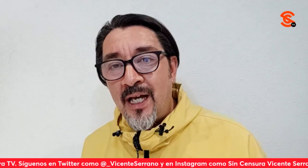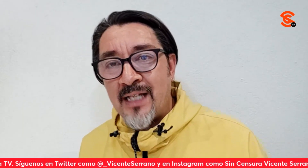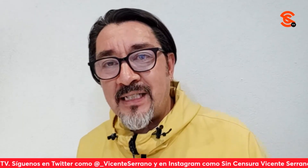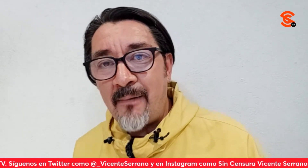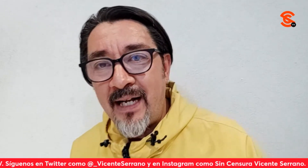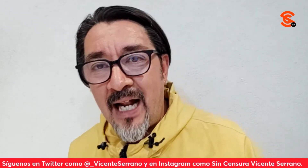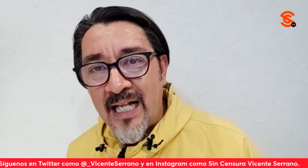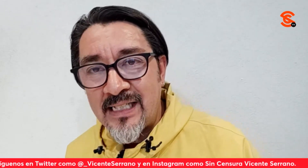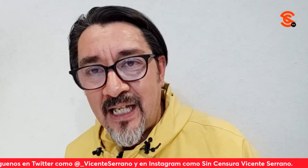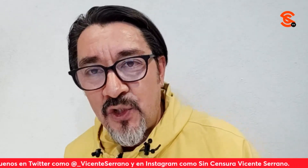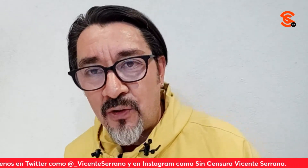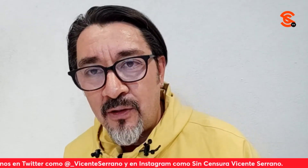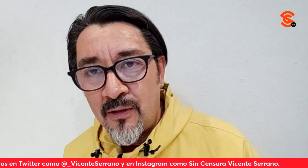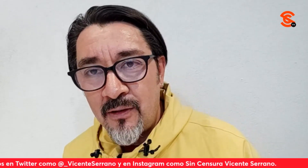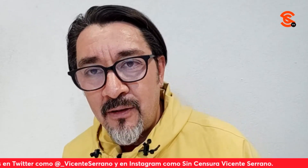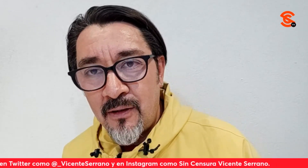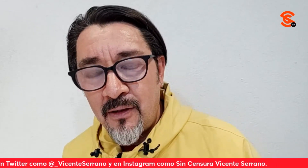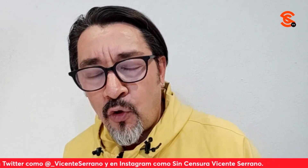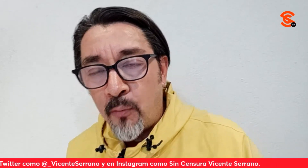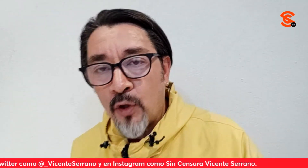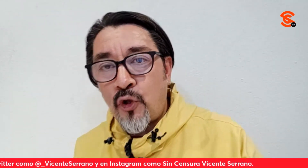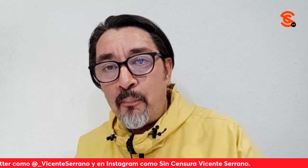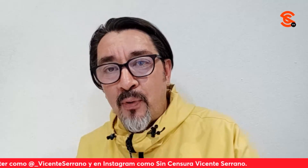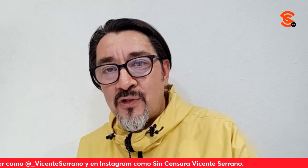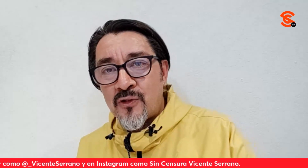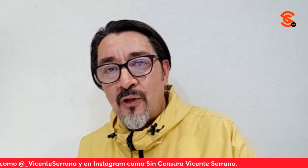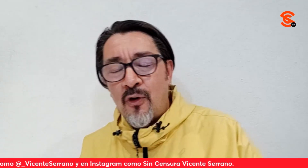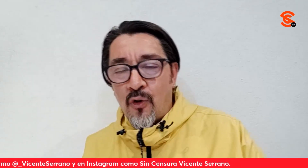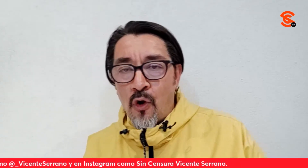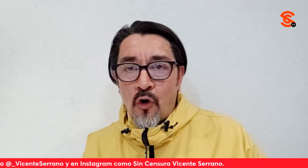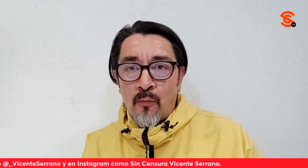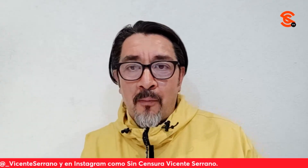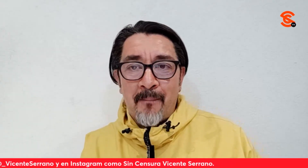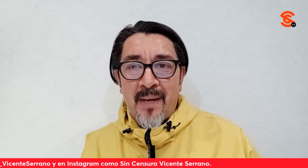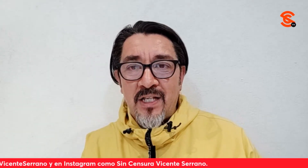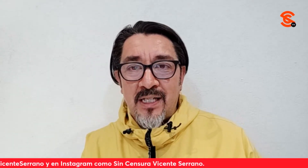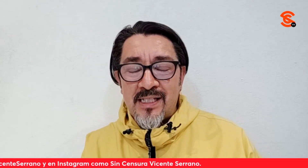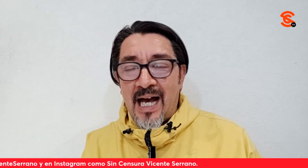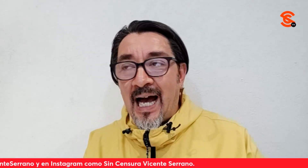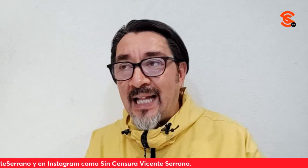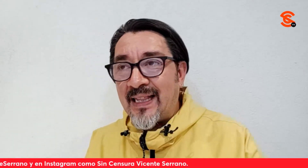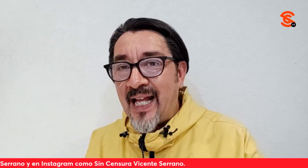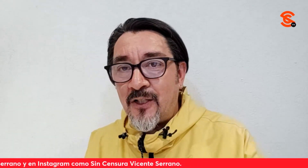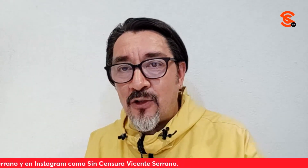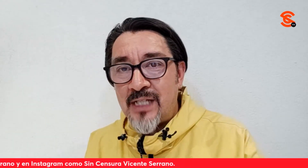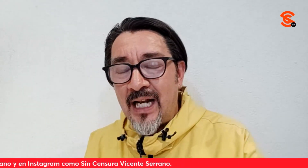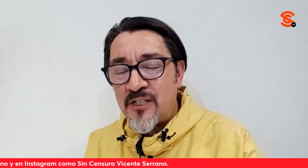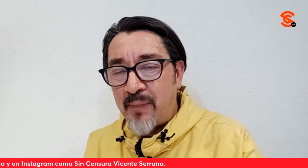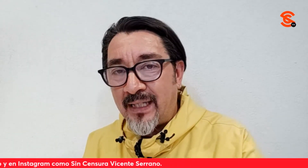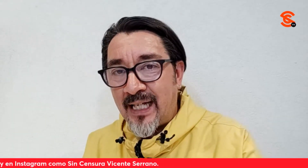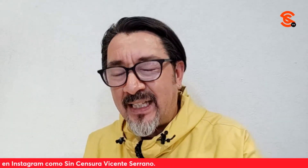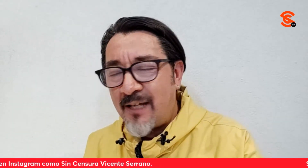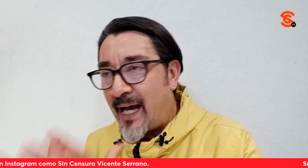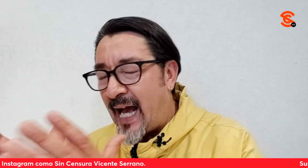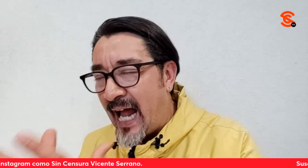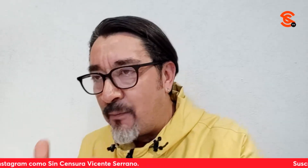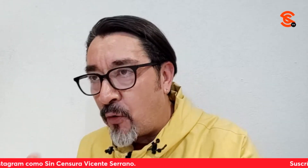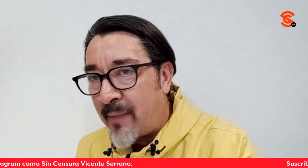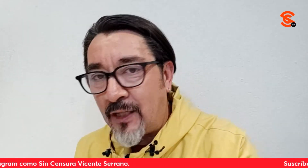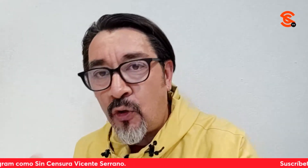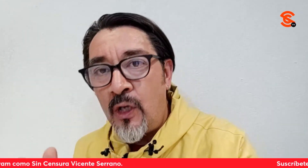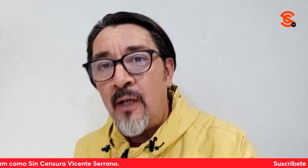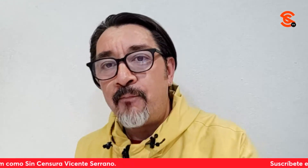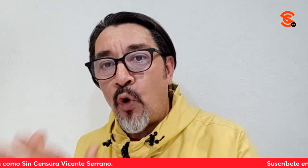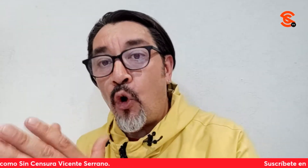acecho, estaban al acecho, como topos o como mapaches, atentos a la expectativa,